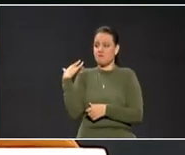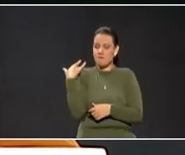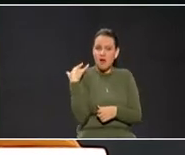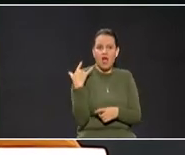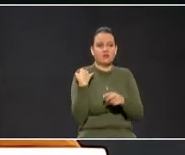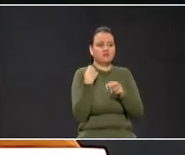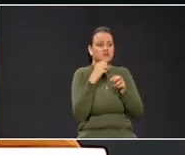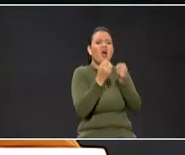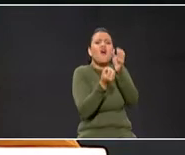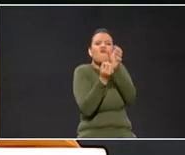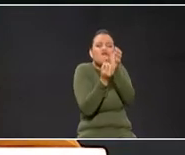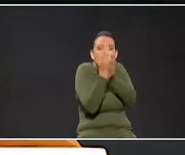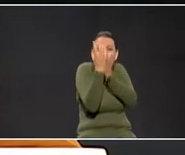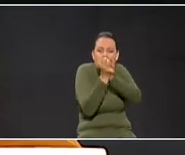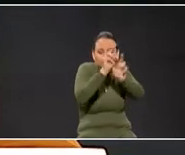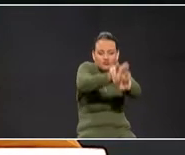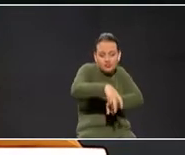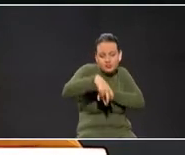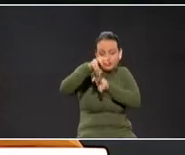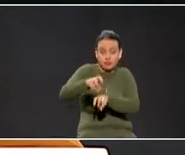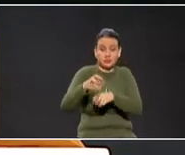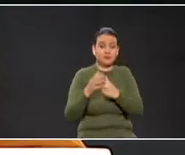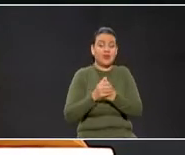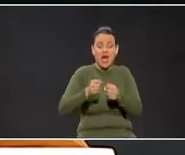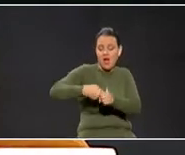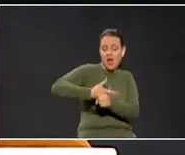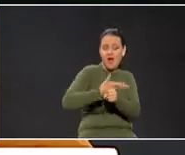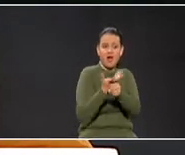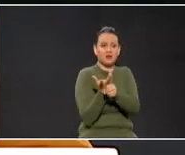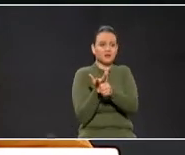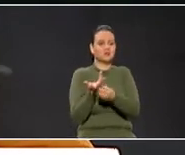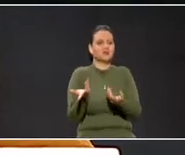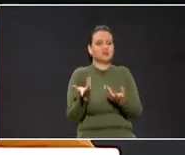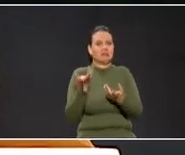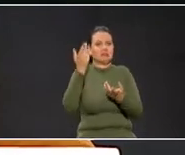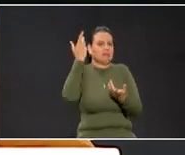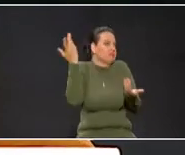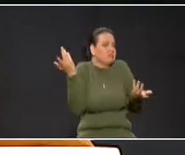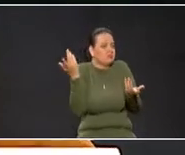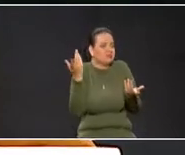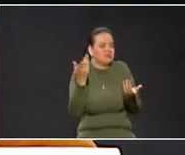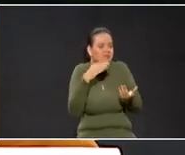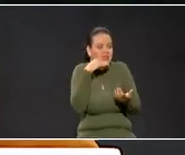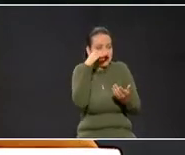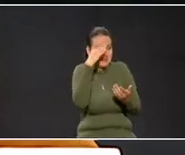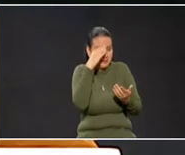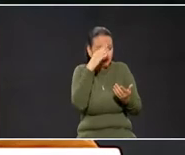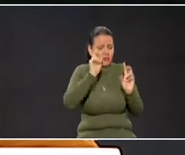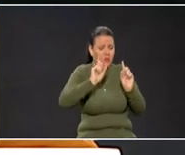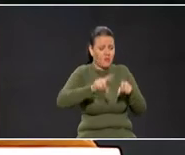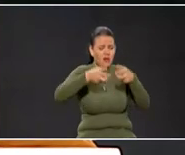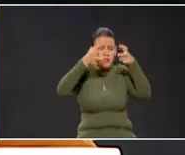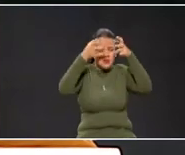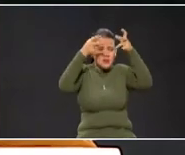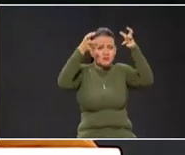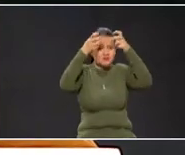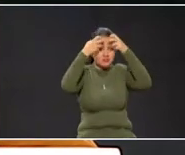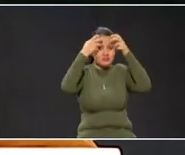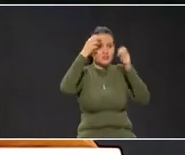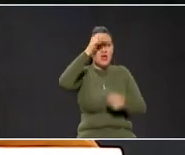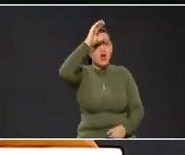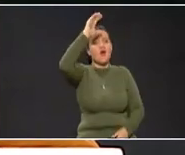el arte y la cultura haciendo de medellín una ciudad también del conocimiento para